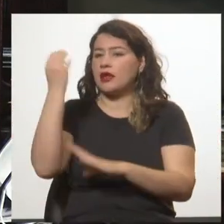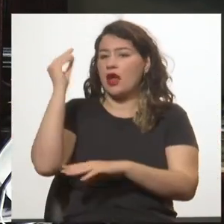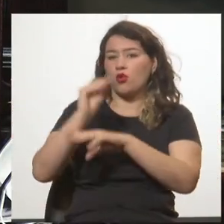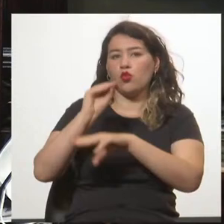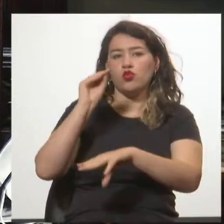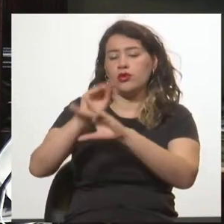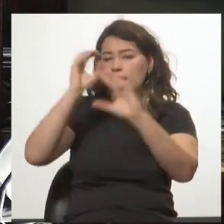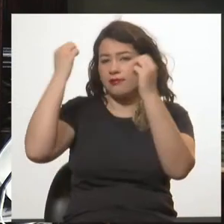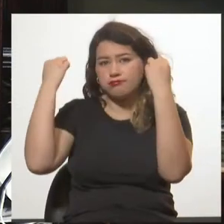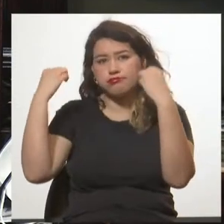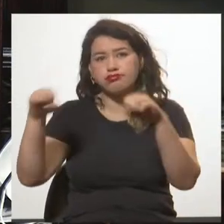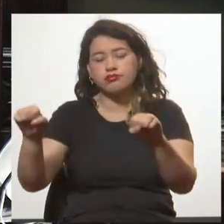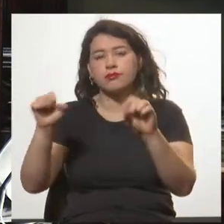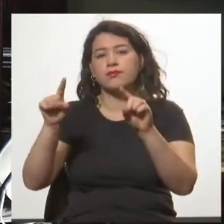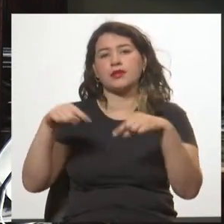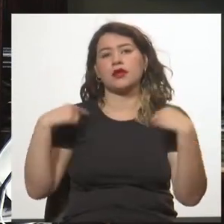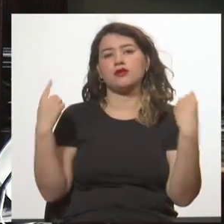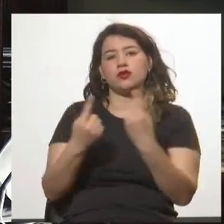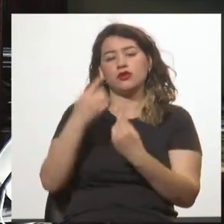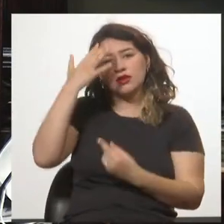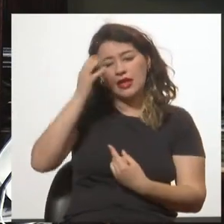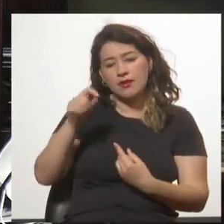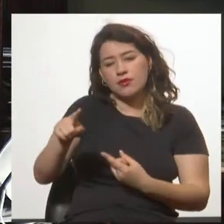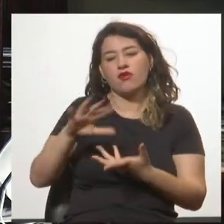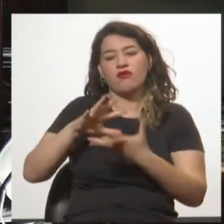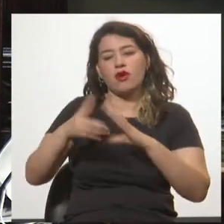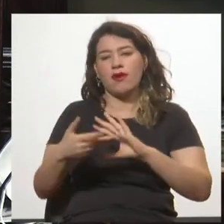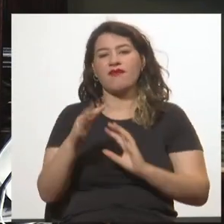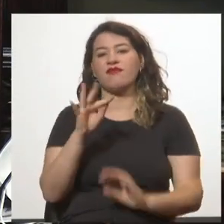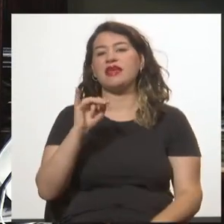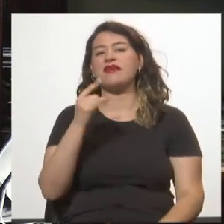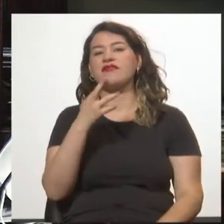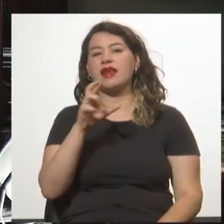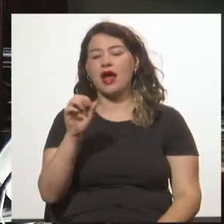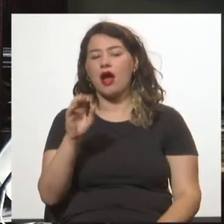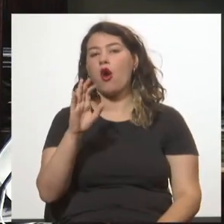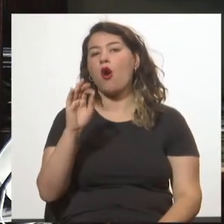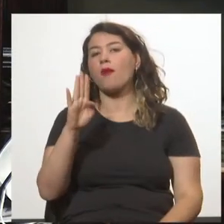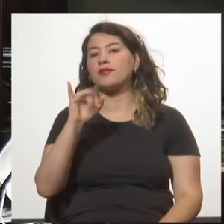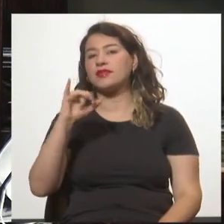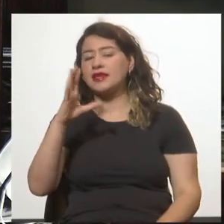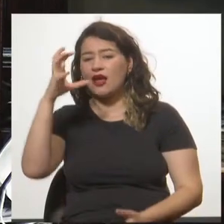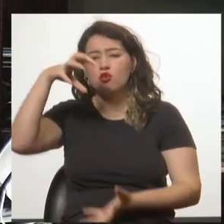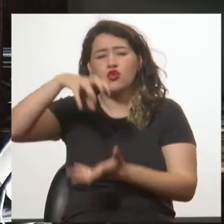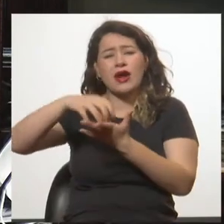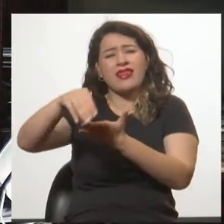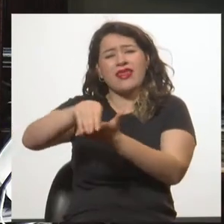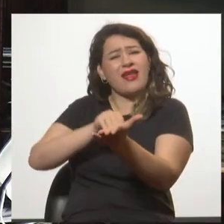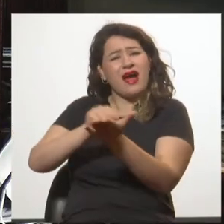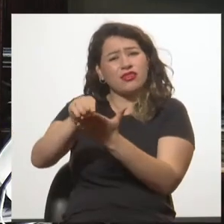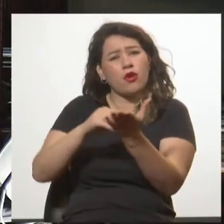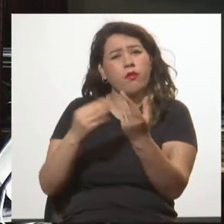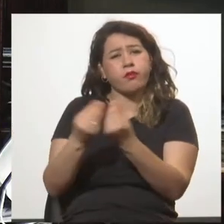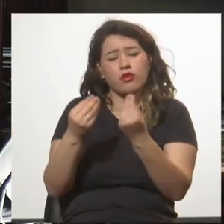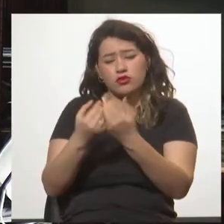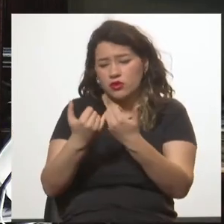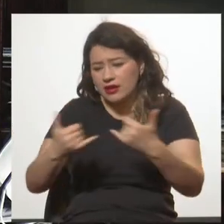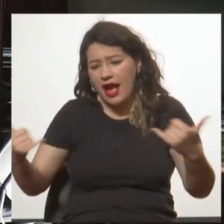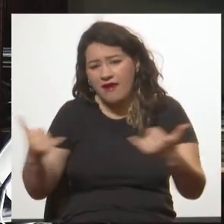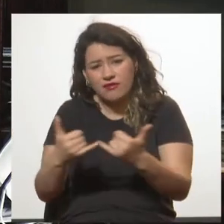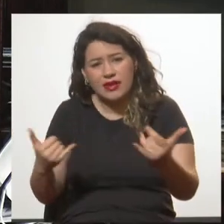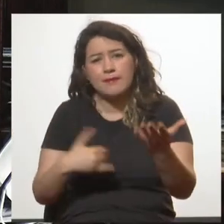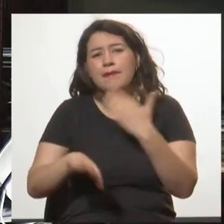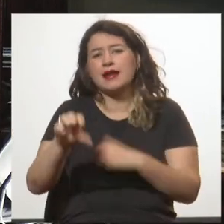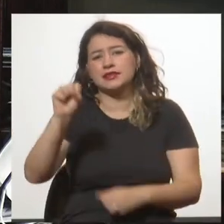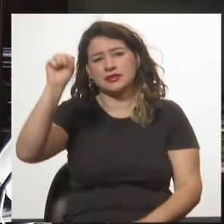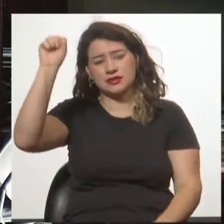en nuestro caso un formidable tendido de red de fibra óptica y un poderosísimo datacenter el cableado submarinos y otras infraestructuras